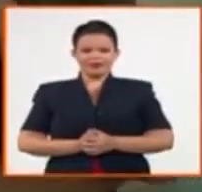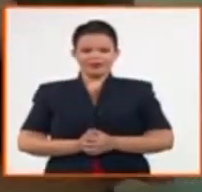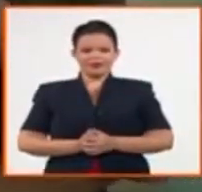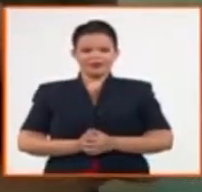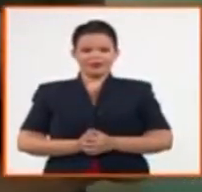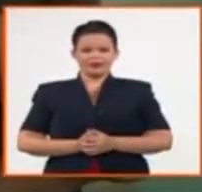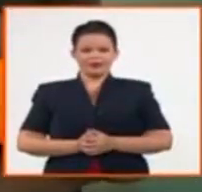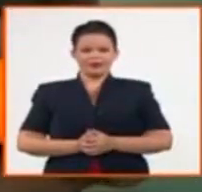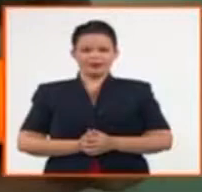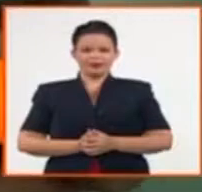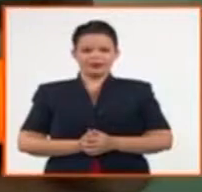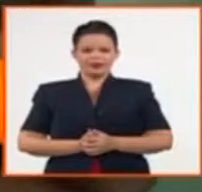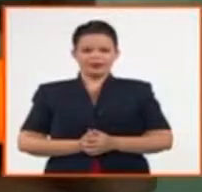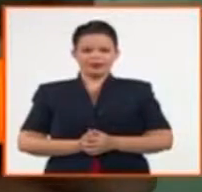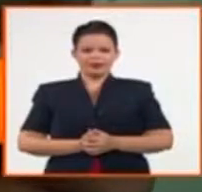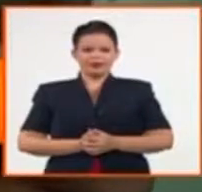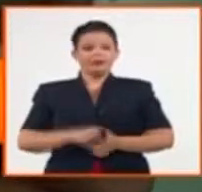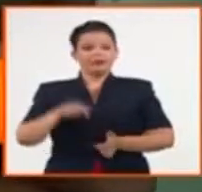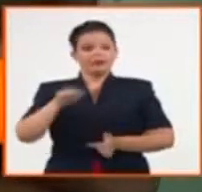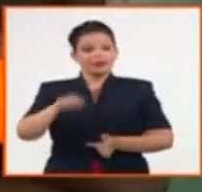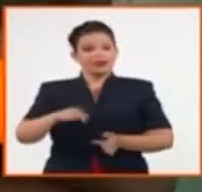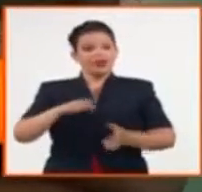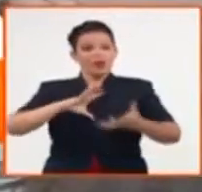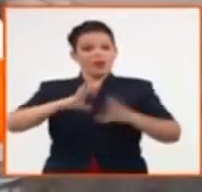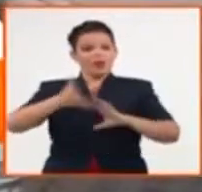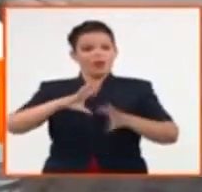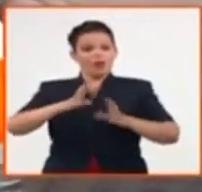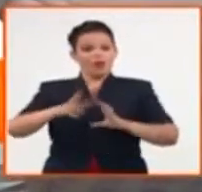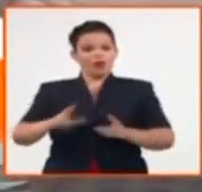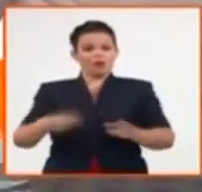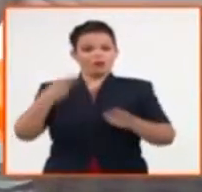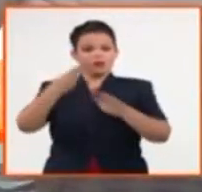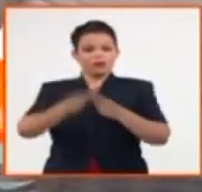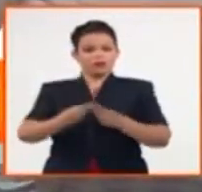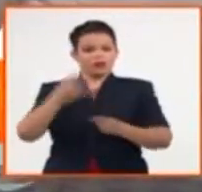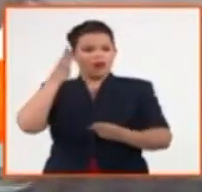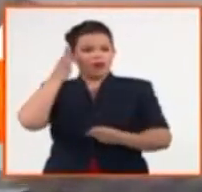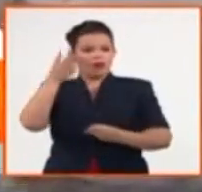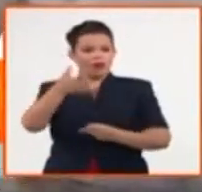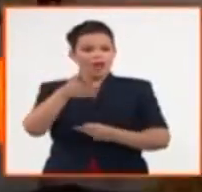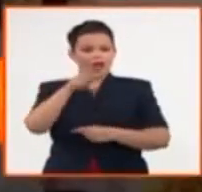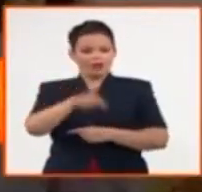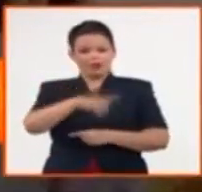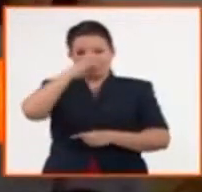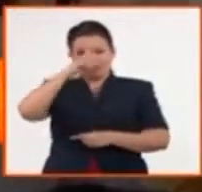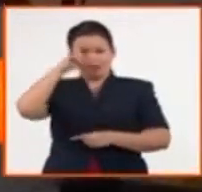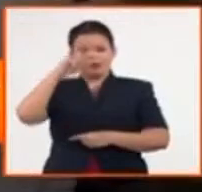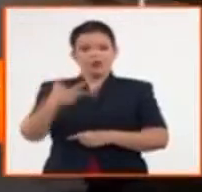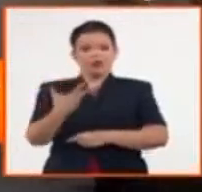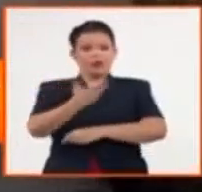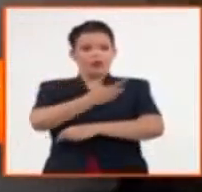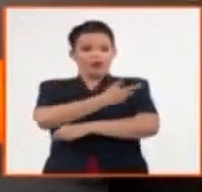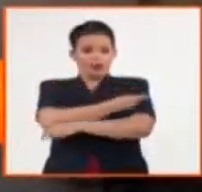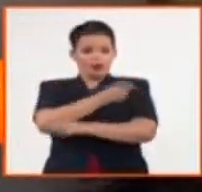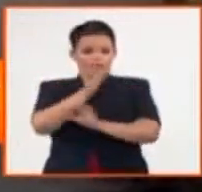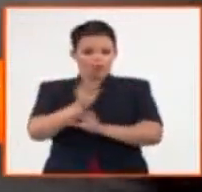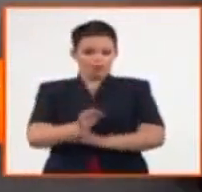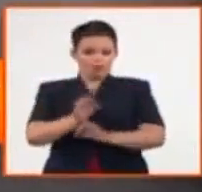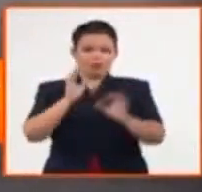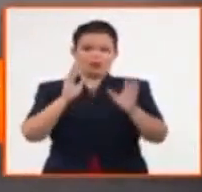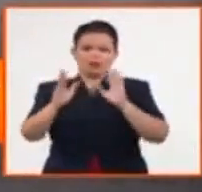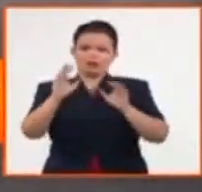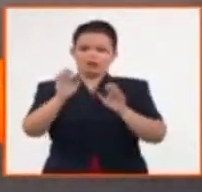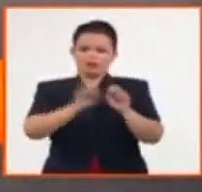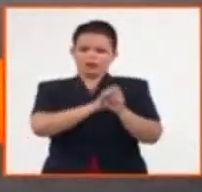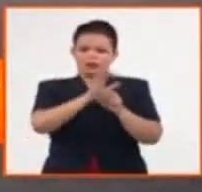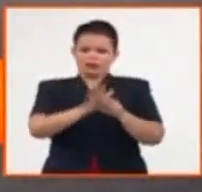Como alientos de esperanza, se inoculan en los hombros de espirituanas y espirituanos las vacunas cubanas contra la COVID-19.